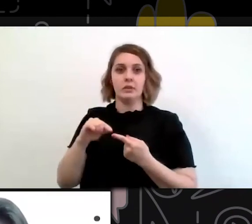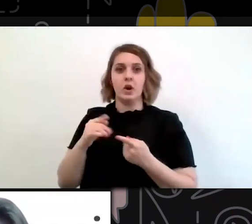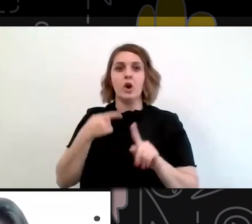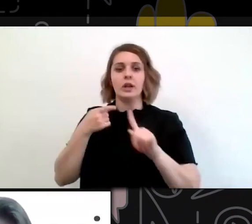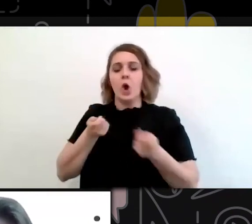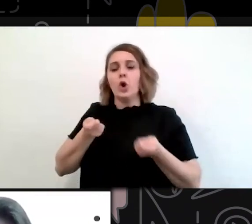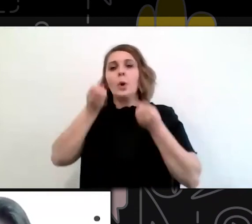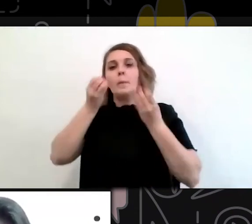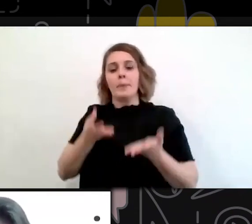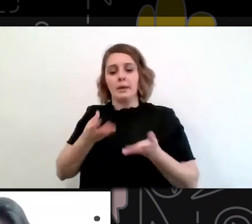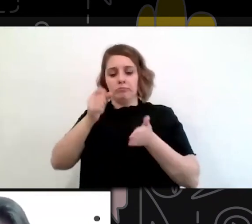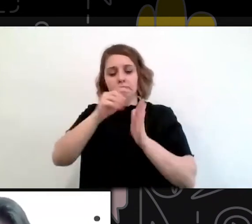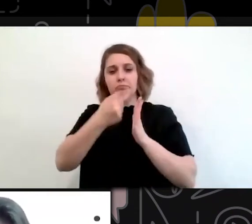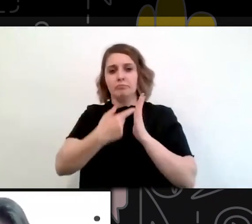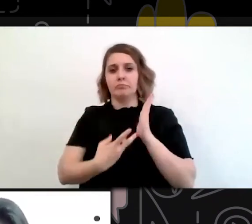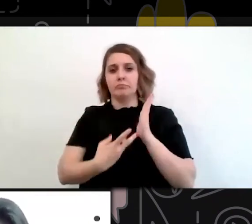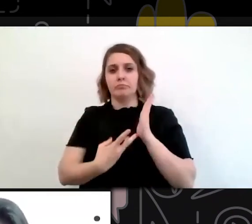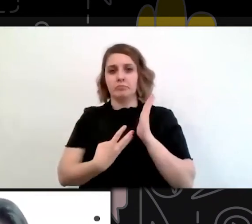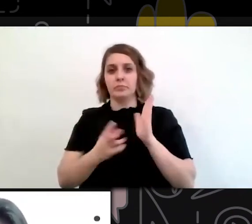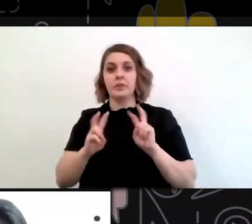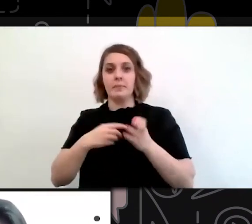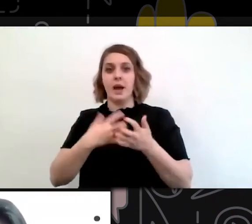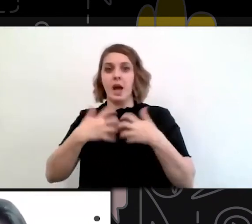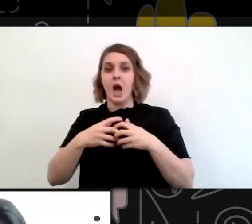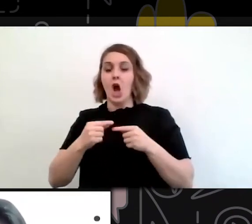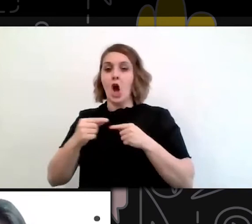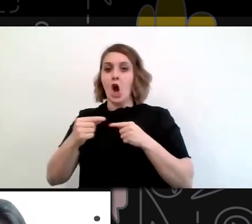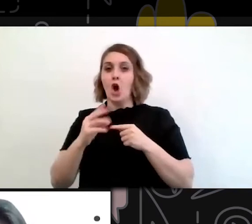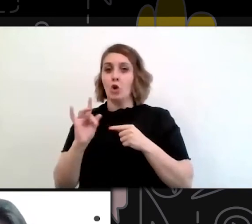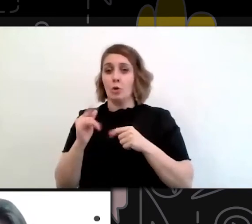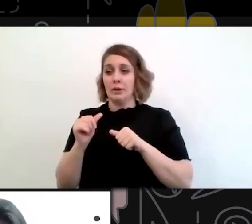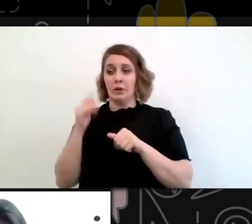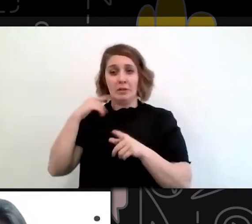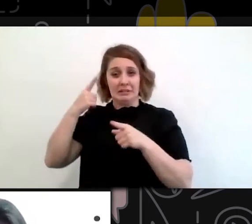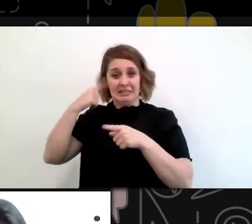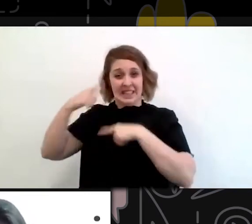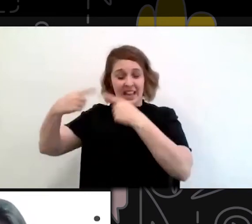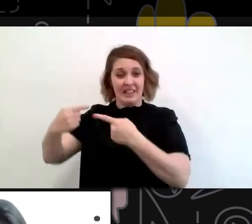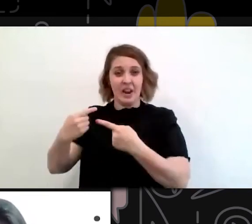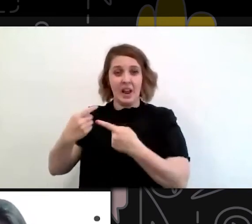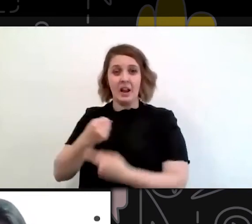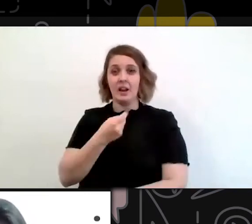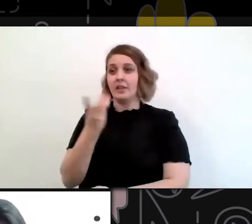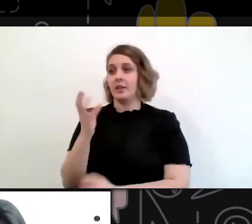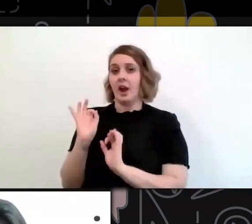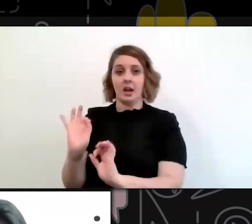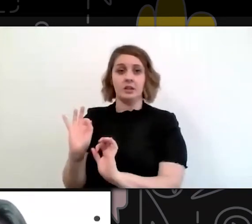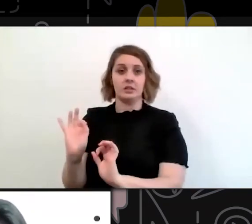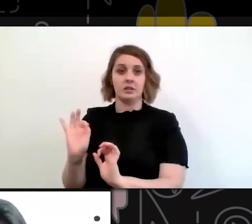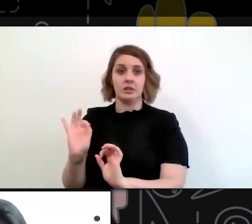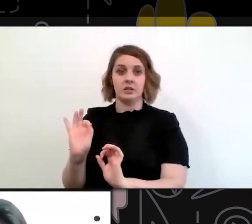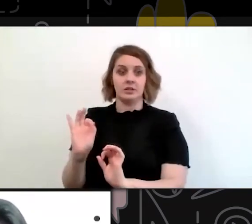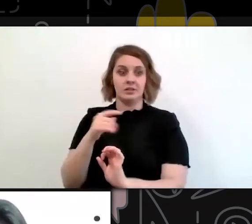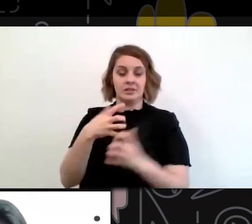control glucémico, en cuanto al glucómetro de siempre, pues te daba la cifra y ya está. En este caso te